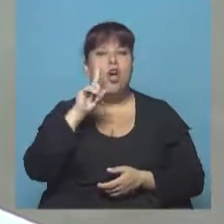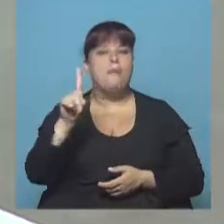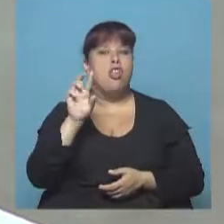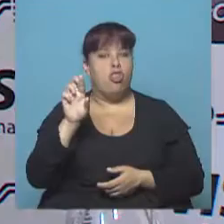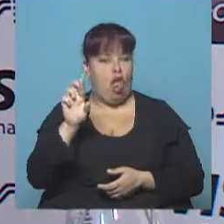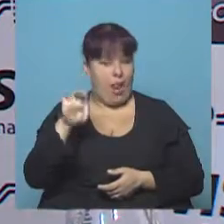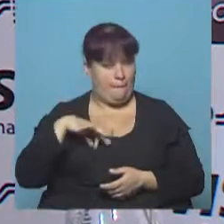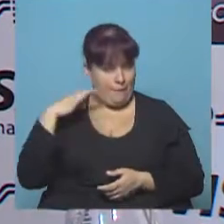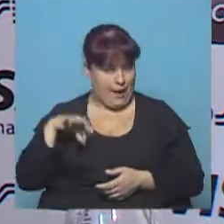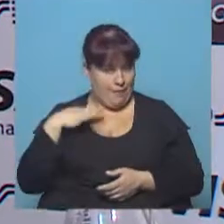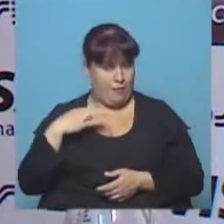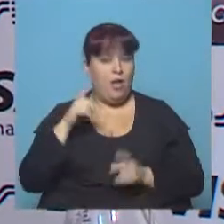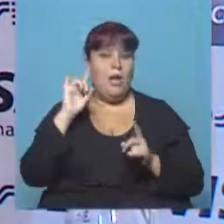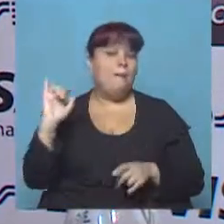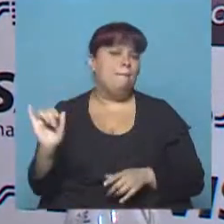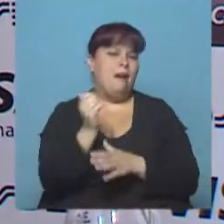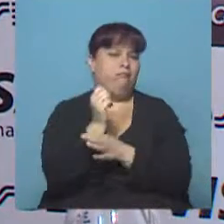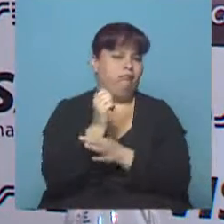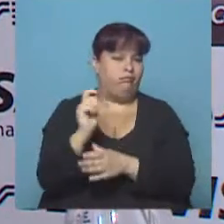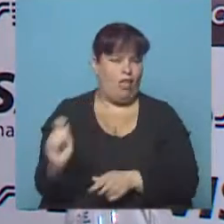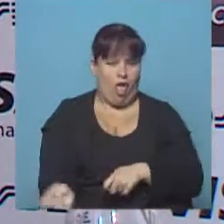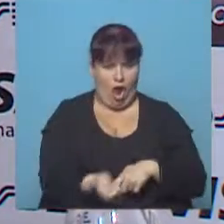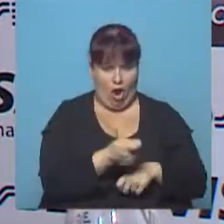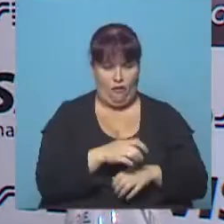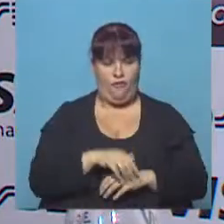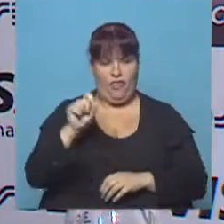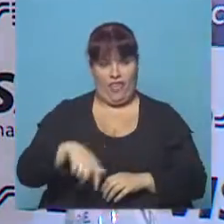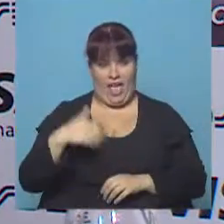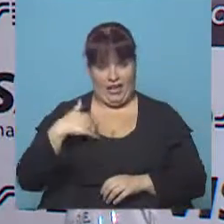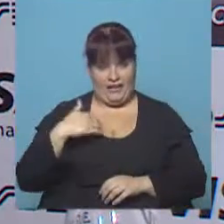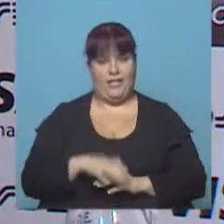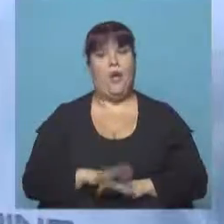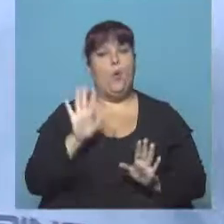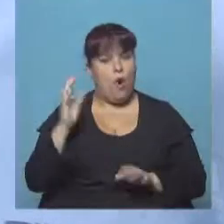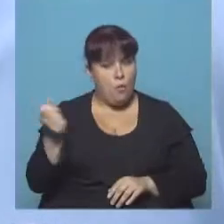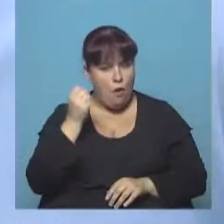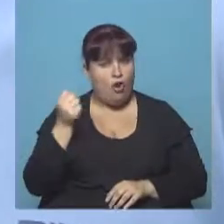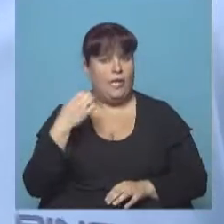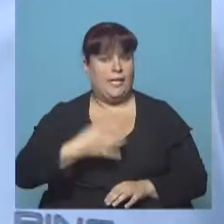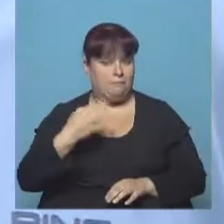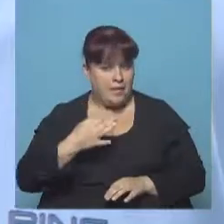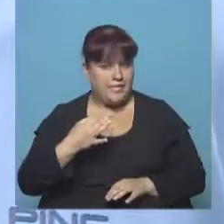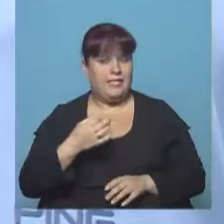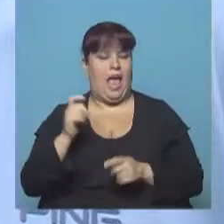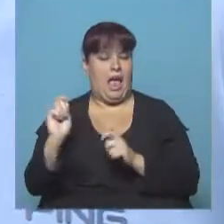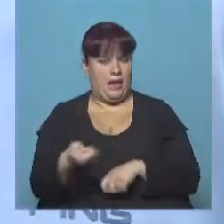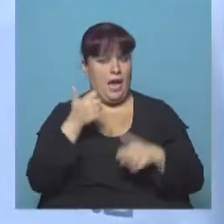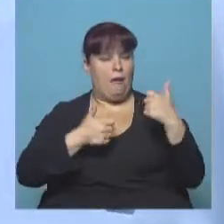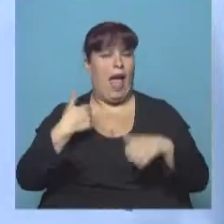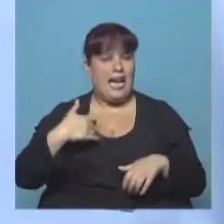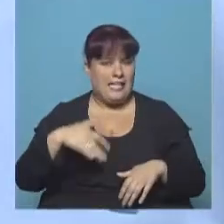$175,000 y contará con los mejores exponentes del medio local. Bueno, muy importante, muy especial, ¿no? Jugar el Abierto Argentina